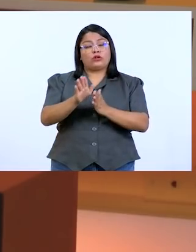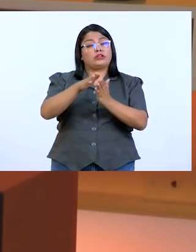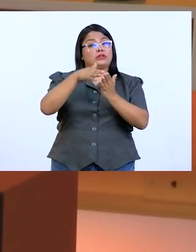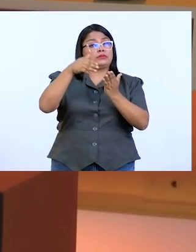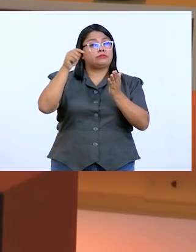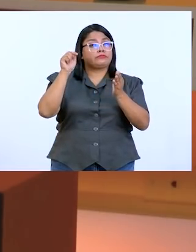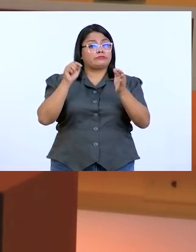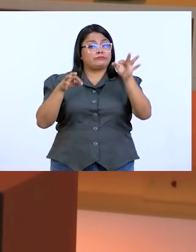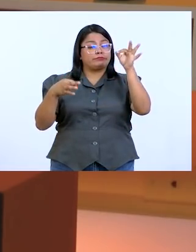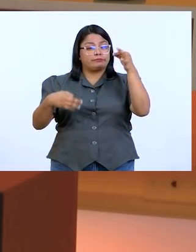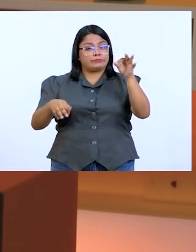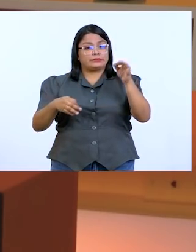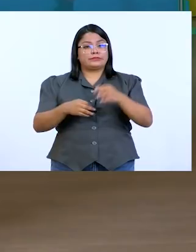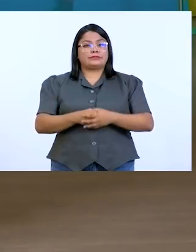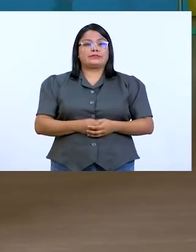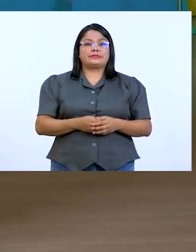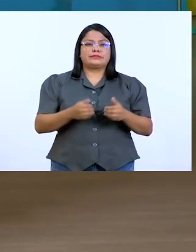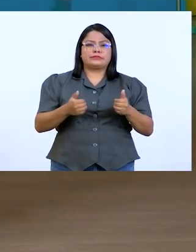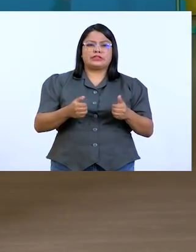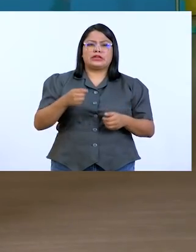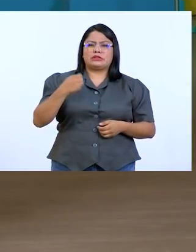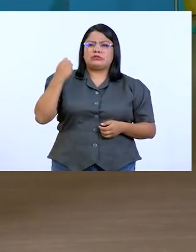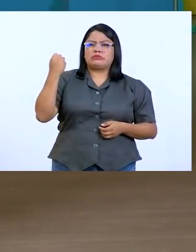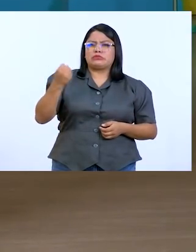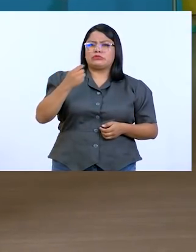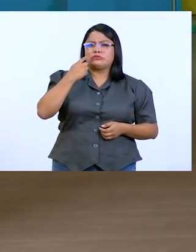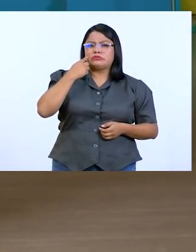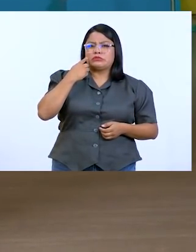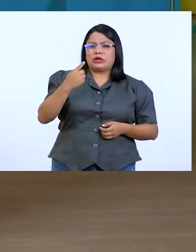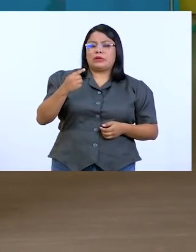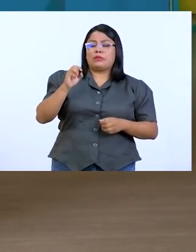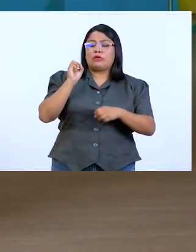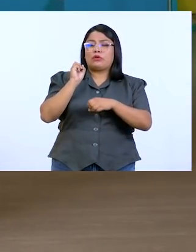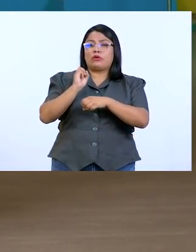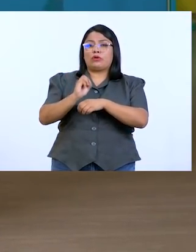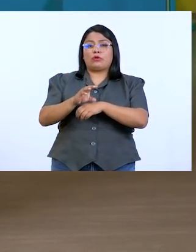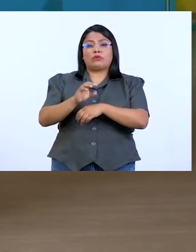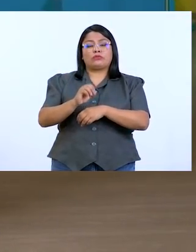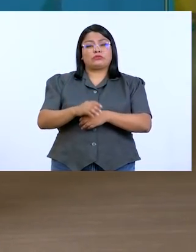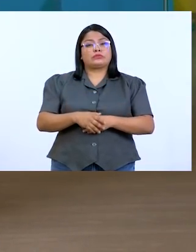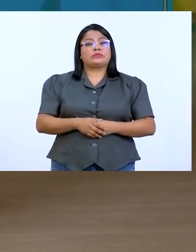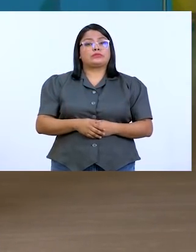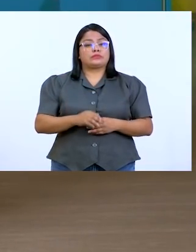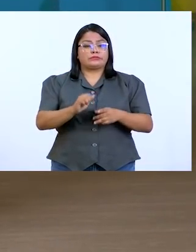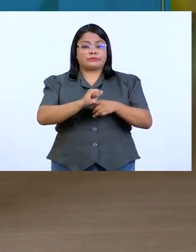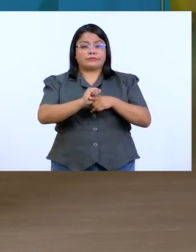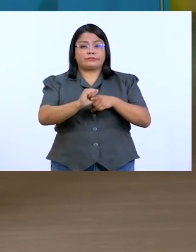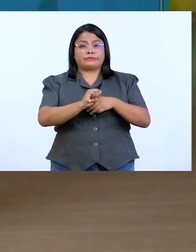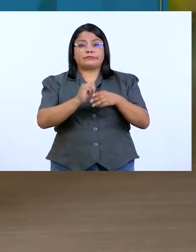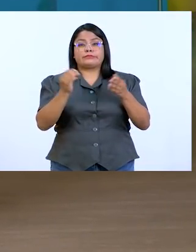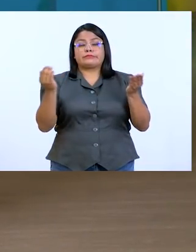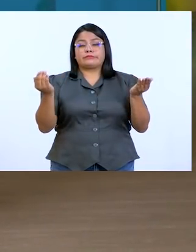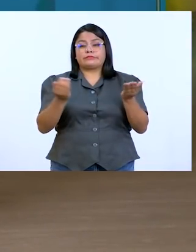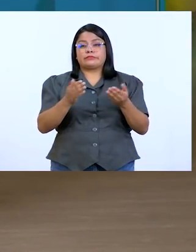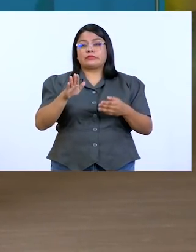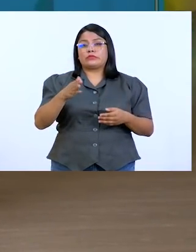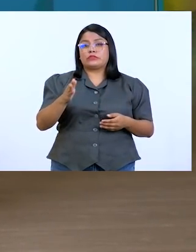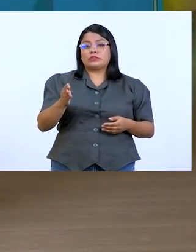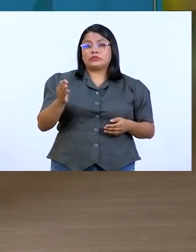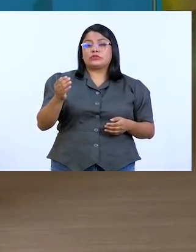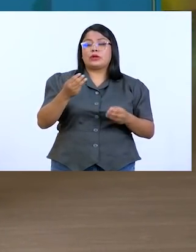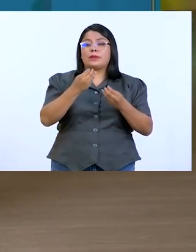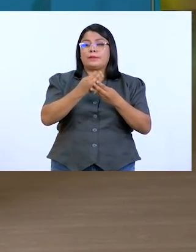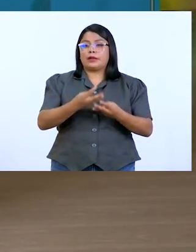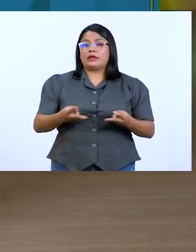y planificación. Bueno, y considero importante que veamos los siguientes conceptos a poner en práctica para hacer